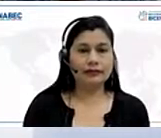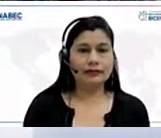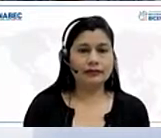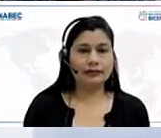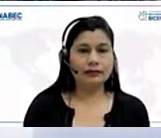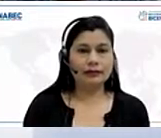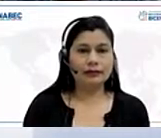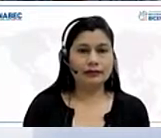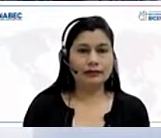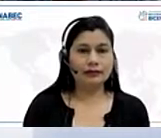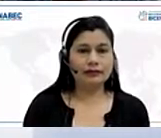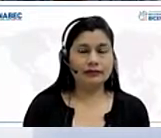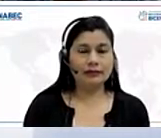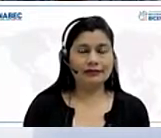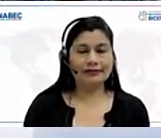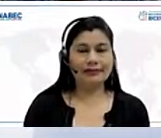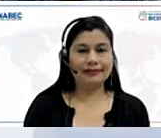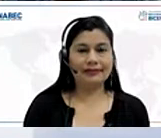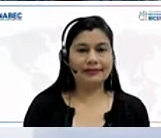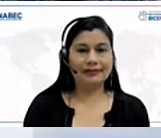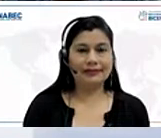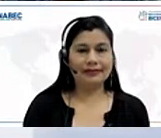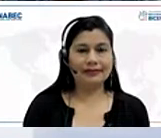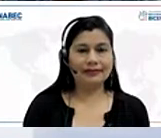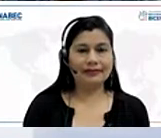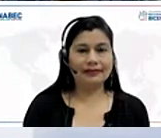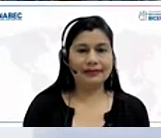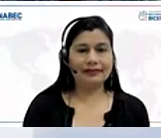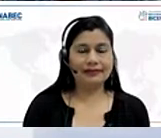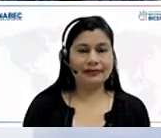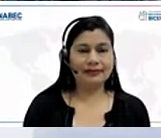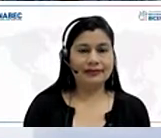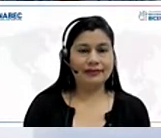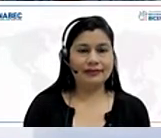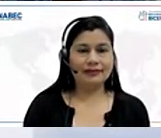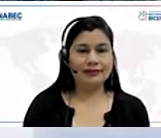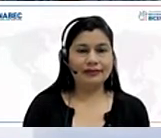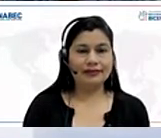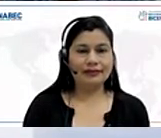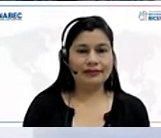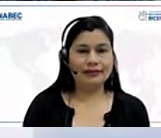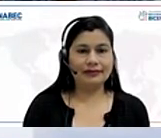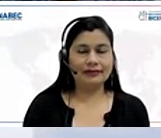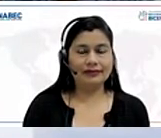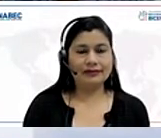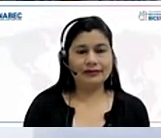para poder participar del proceso de selección con la embajada. Sin embargo, bueno, eso es un mínimo, ¿no? Si el postulante tuviese un